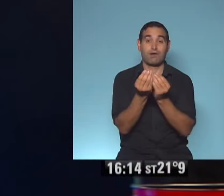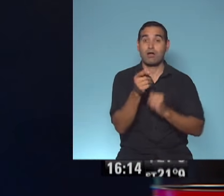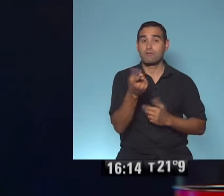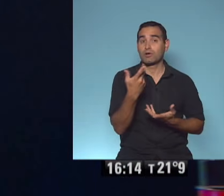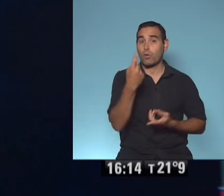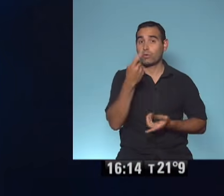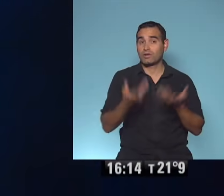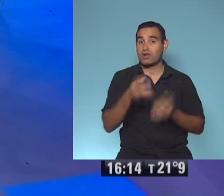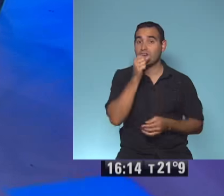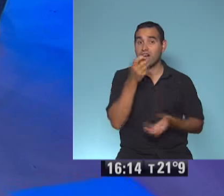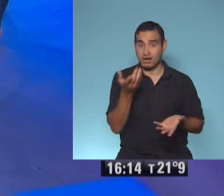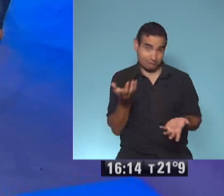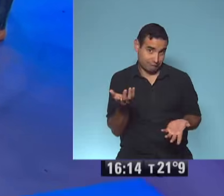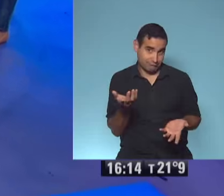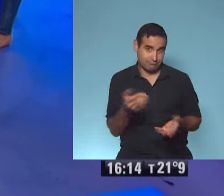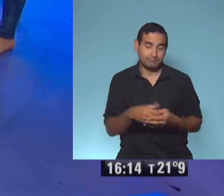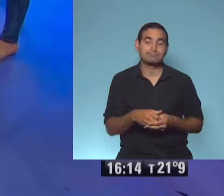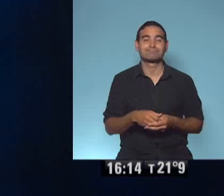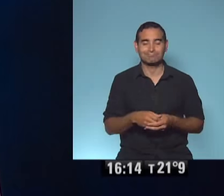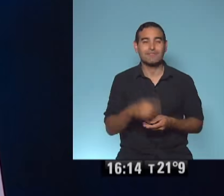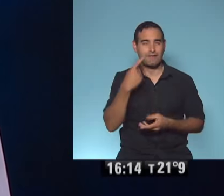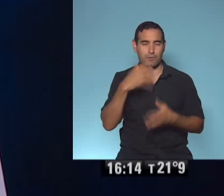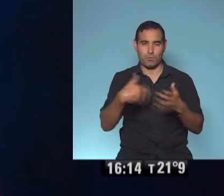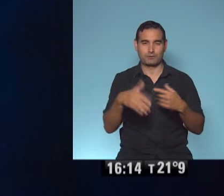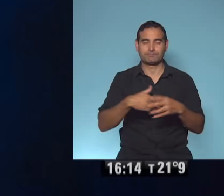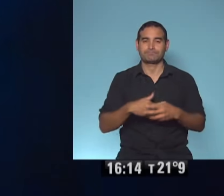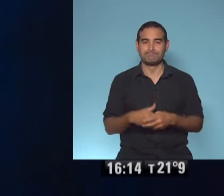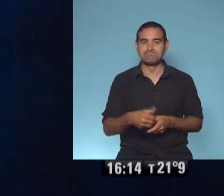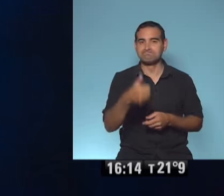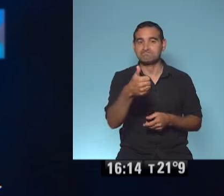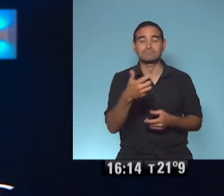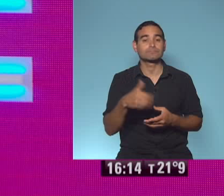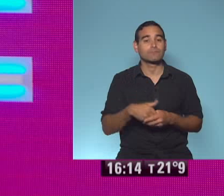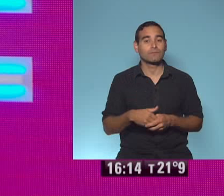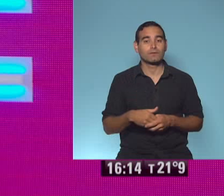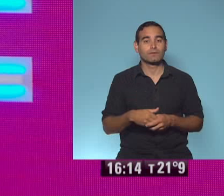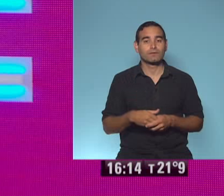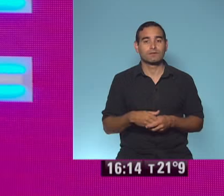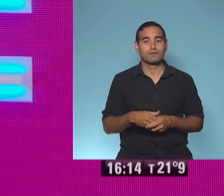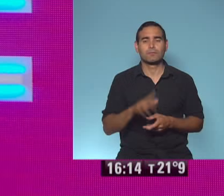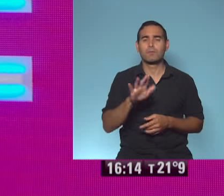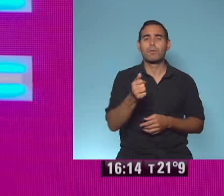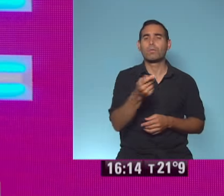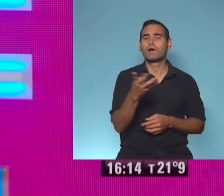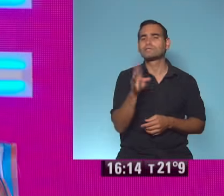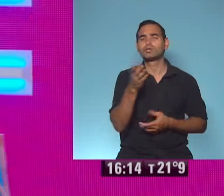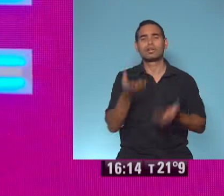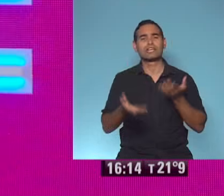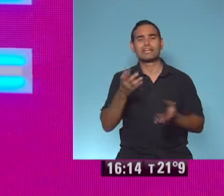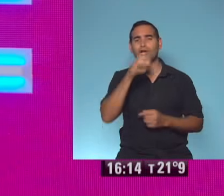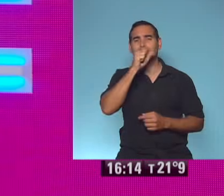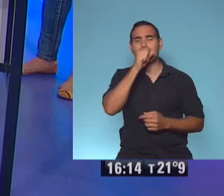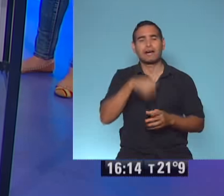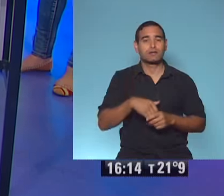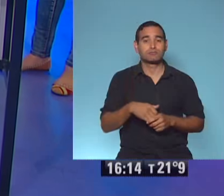kilo de naranja ya que estás? Ahí está, entonces jugamos. Vale. Bien, pongámosles el precio que quieran. ¿Cuánto está el kilo de